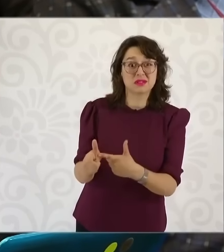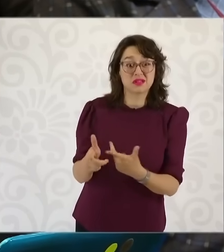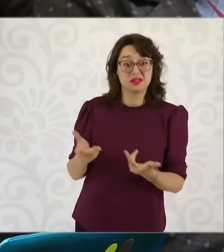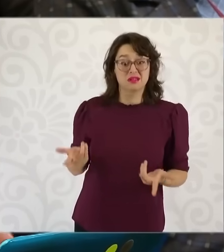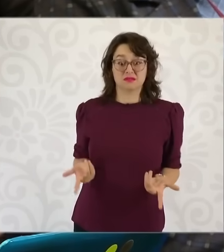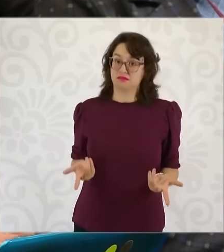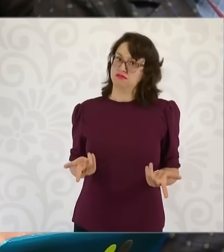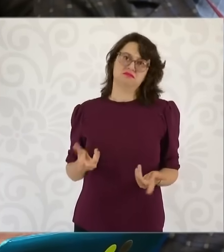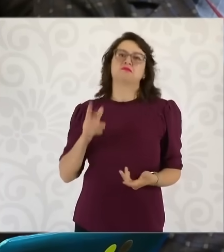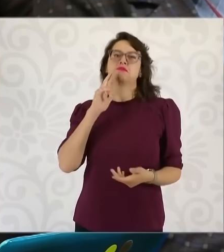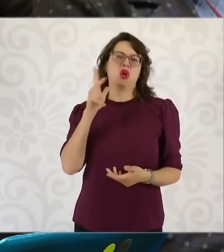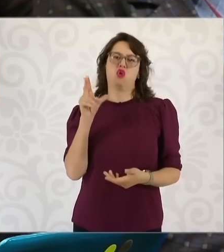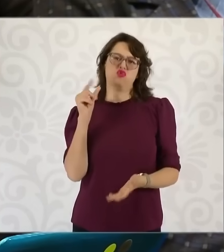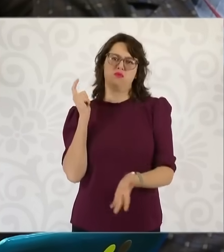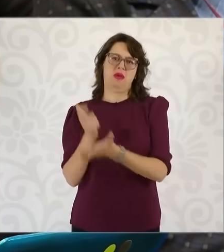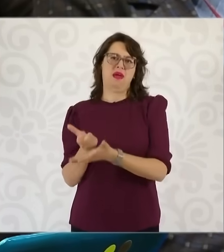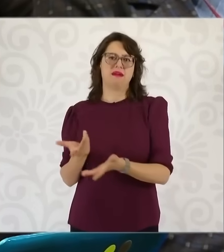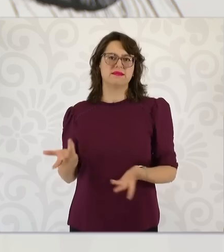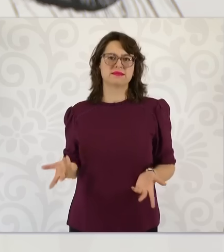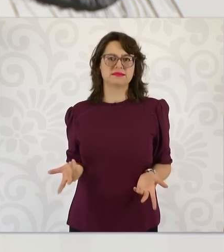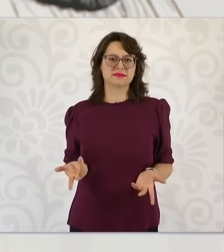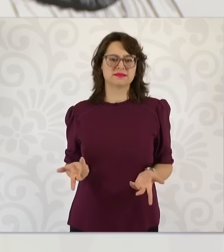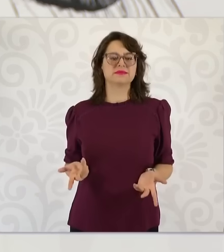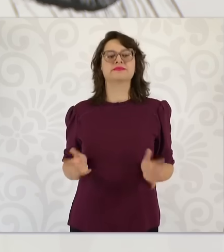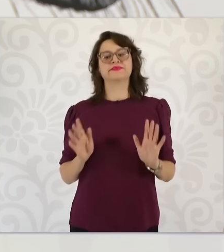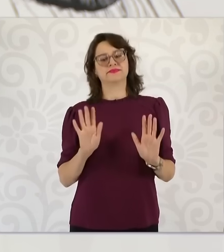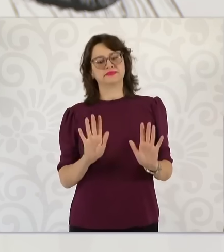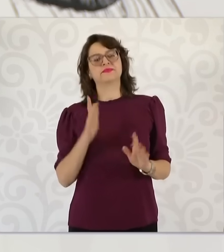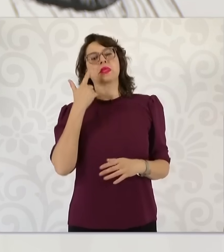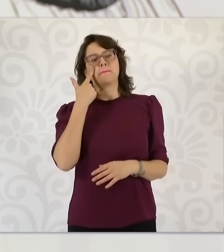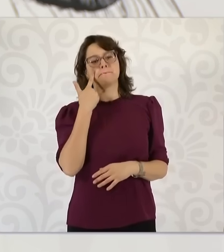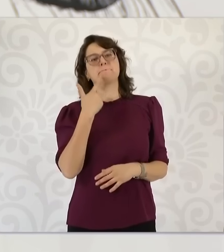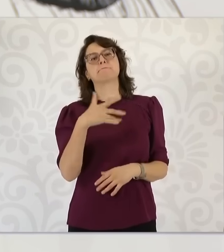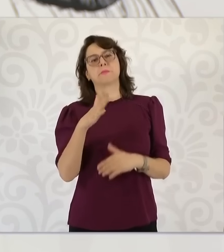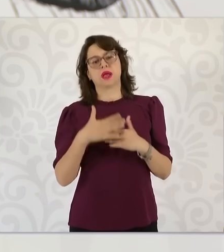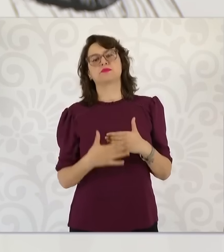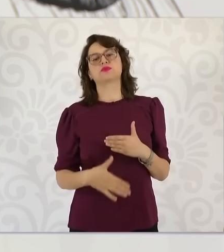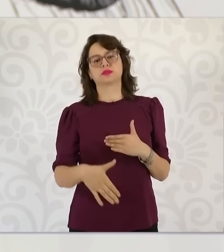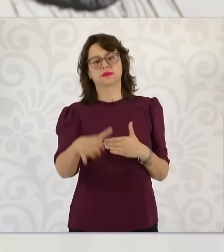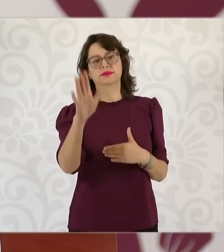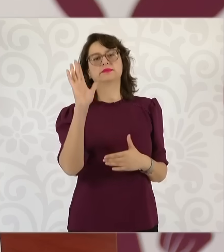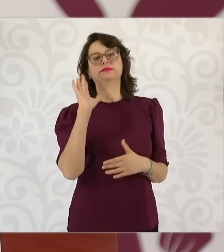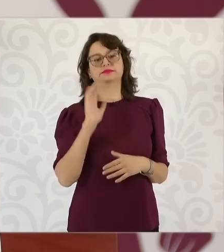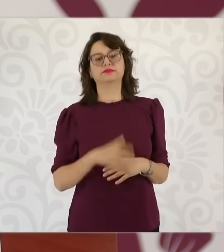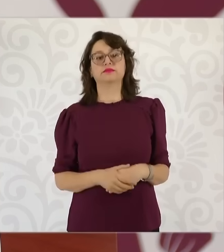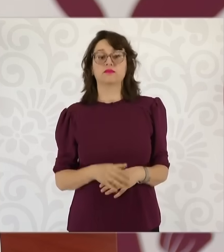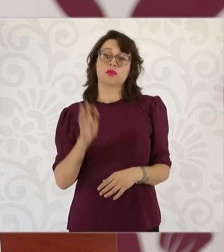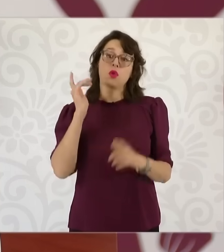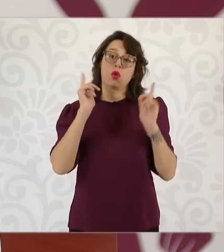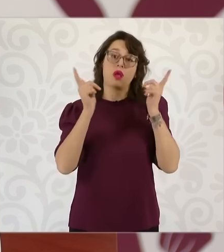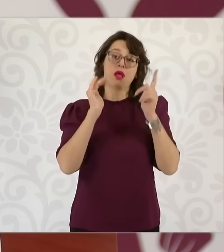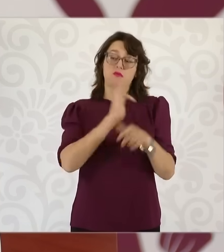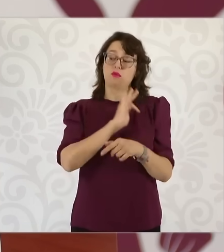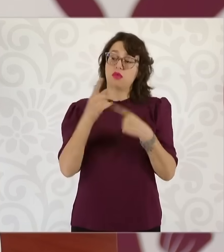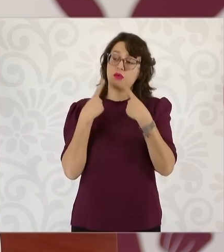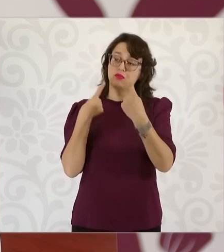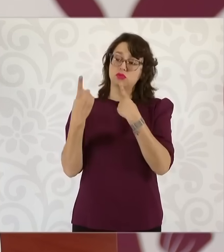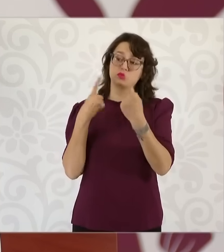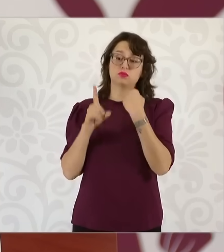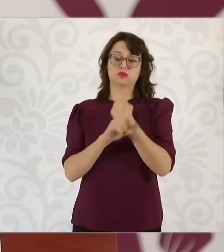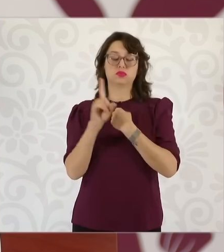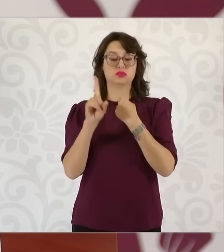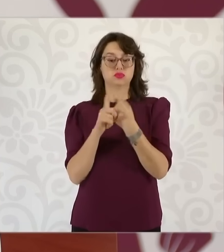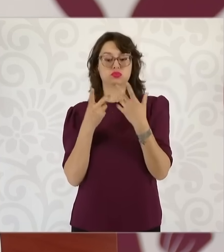no pagarles Ya porque no vamos a están ver, yendo? ya vamos a ver. Sí, nosotros esperamos que se pueda resolver pronto.